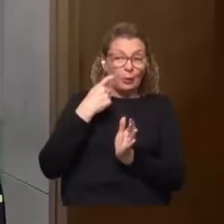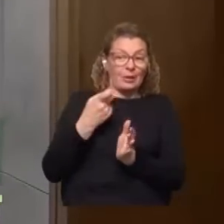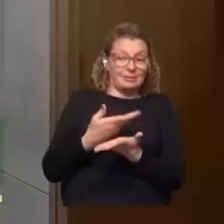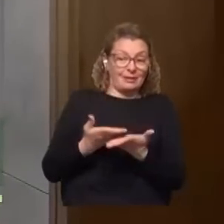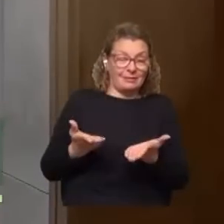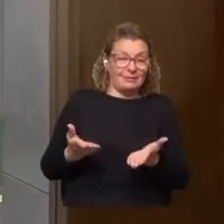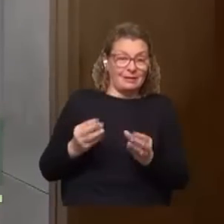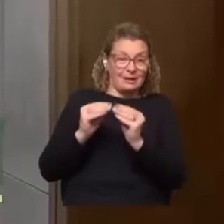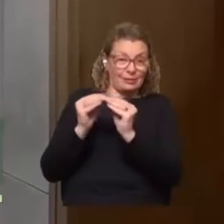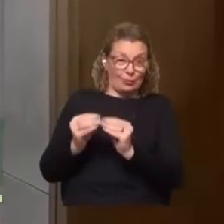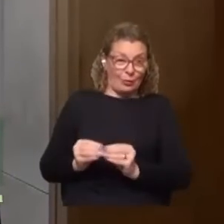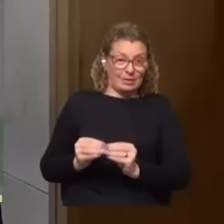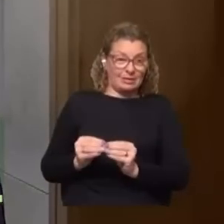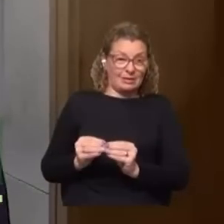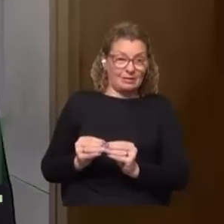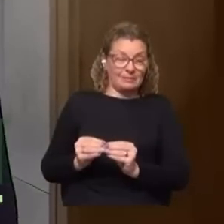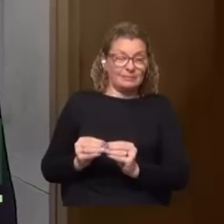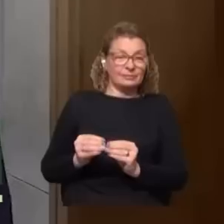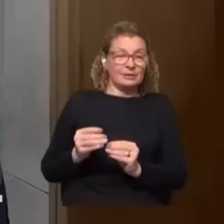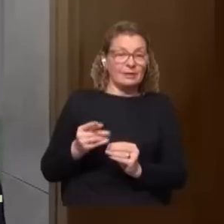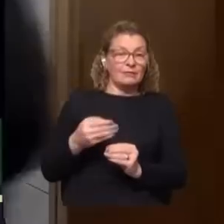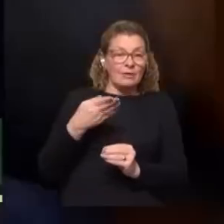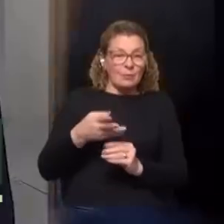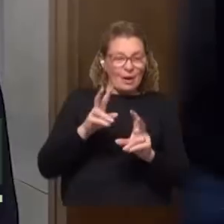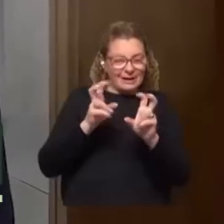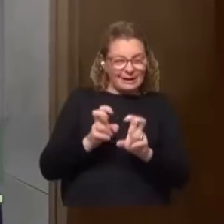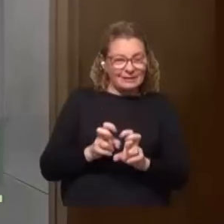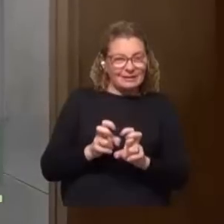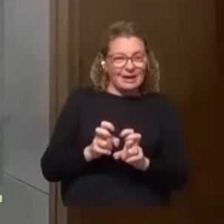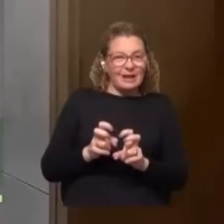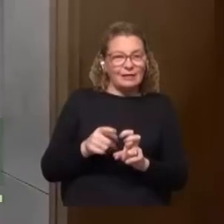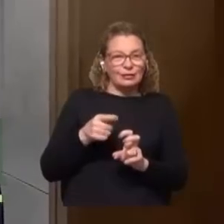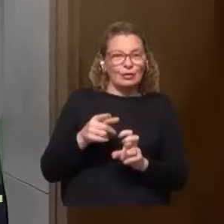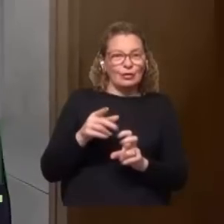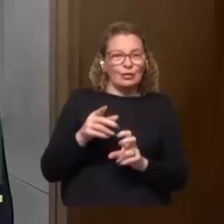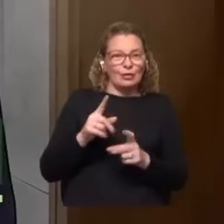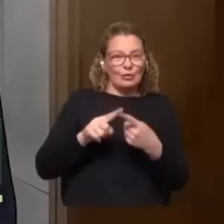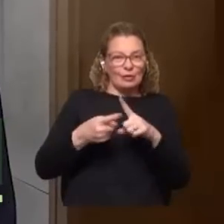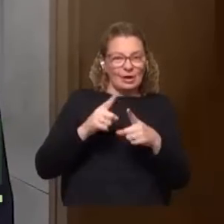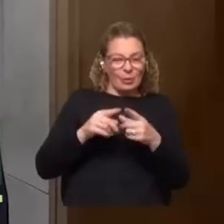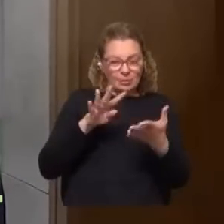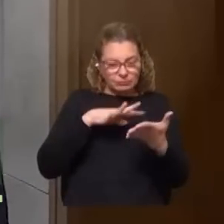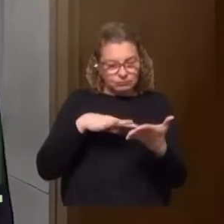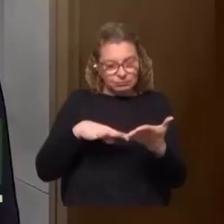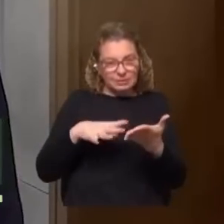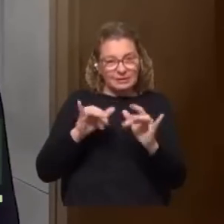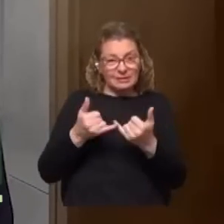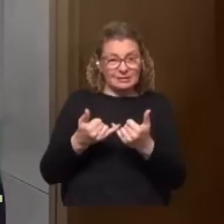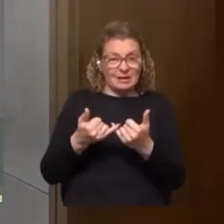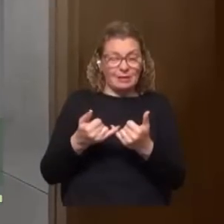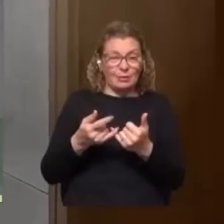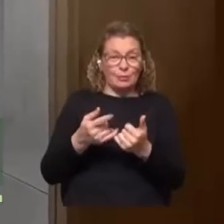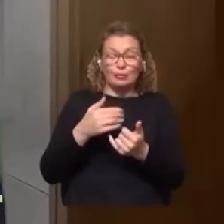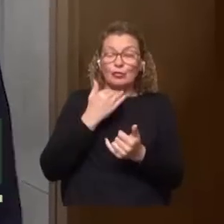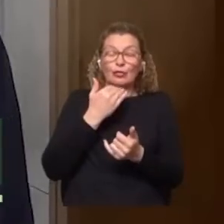es la rendición de cuentas vamos a analizar los contenidos del acuerdo si ya existe porque no